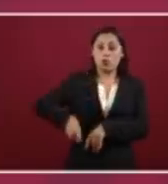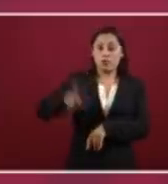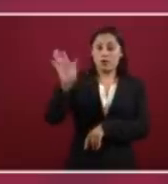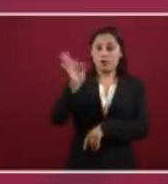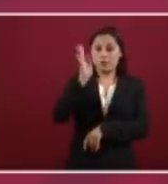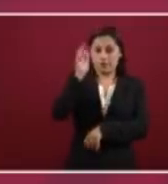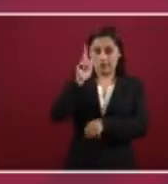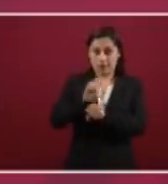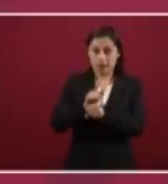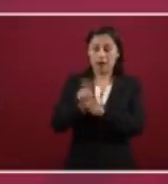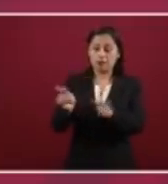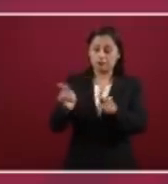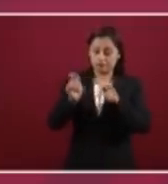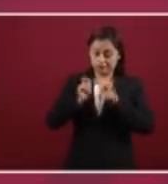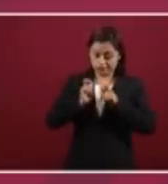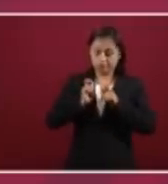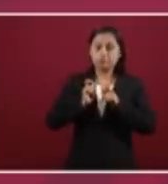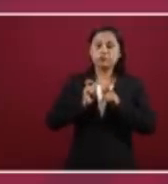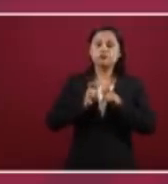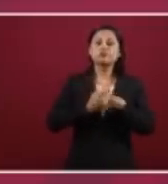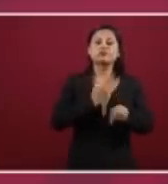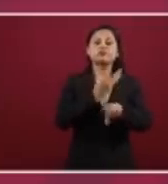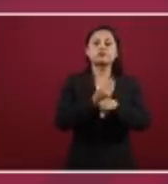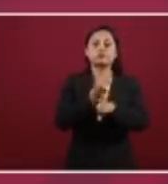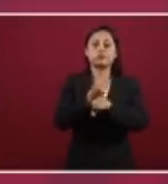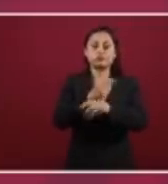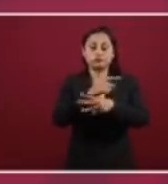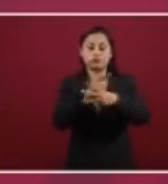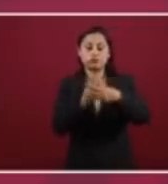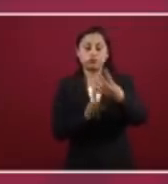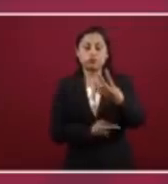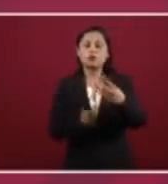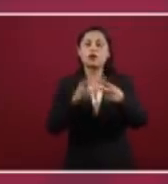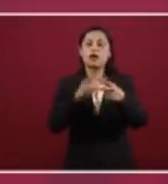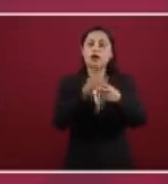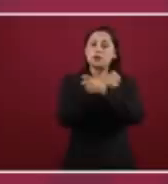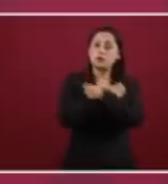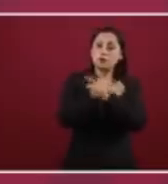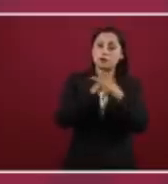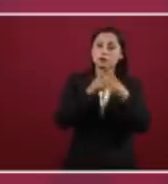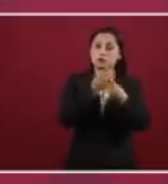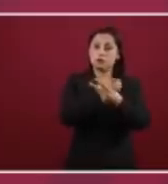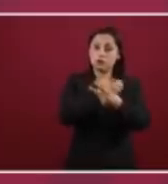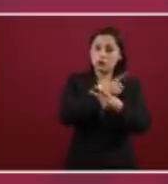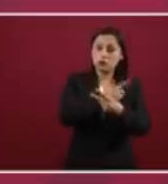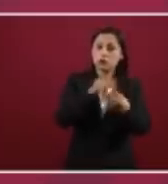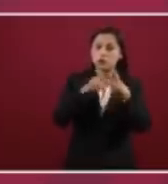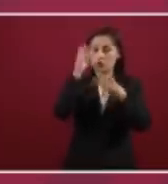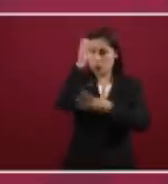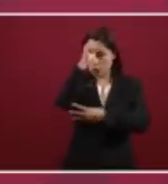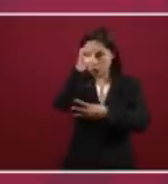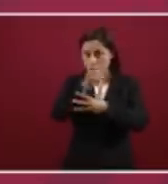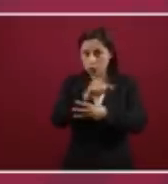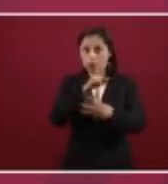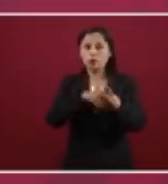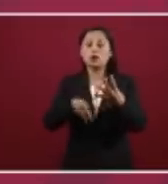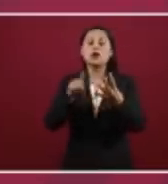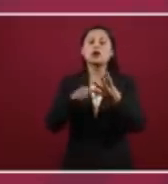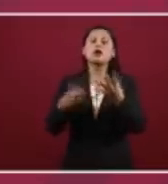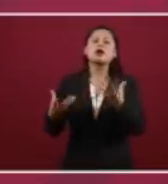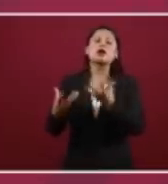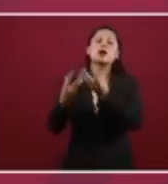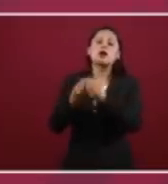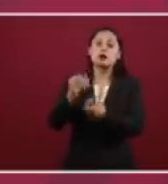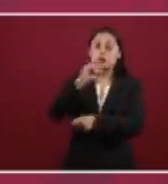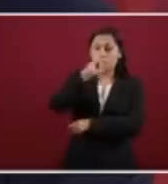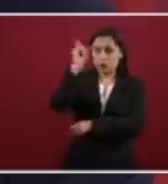reconstrucción fundamentalmente en educación, salud y cultura, y con Claudia Sheinbaum hemos acordado que el